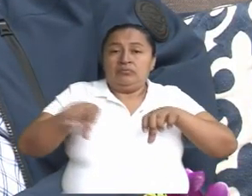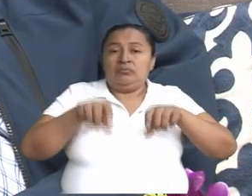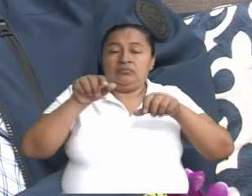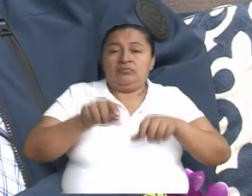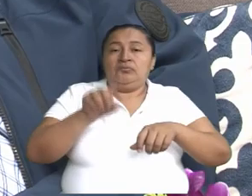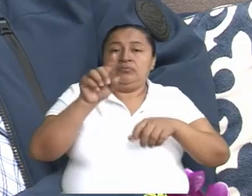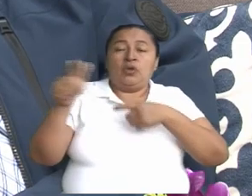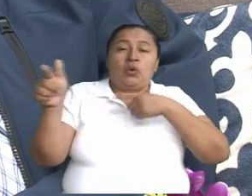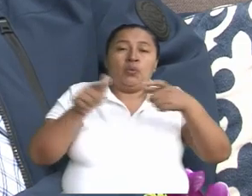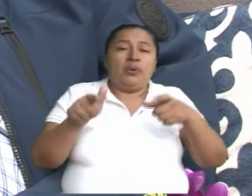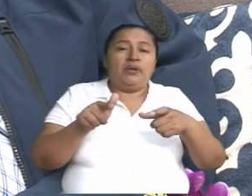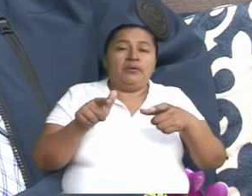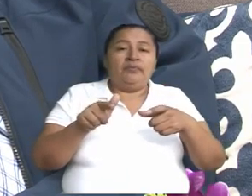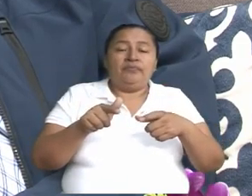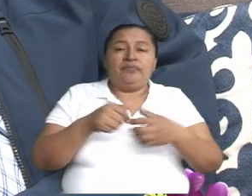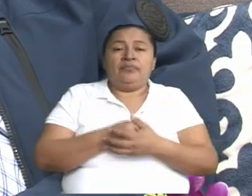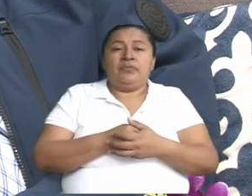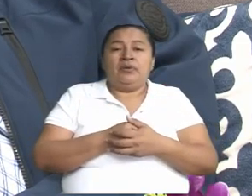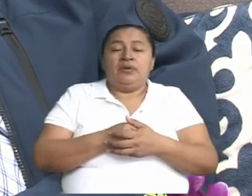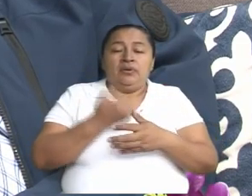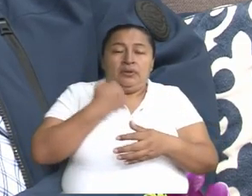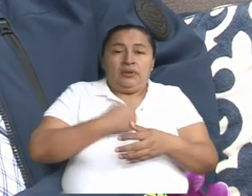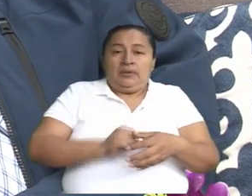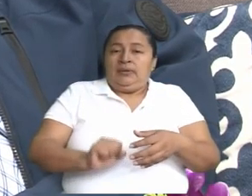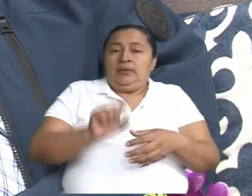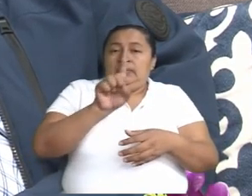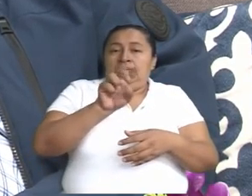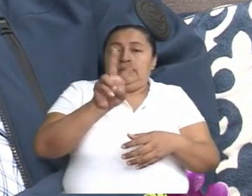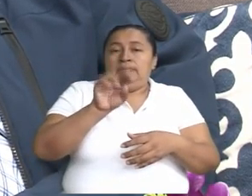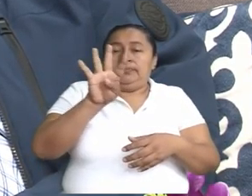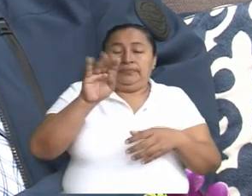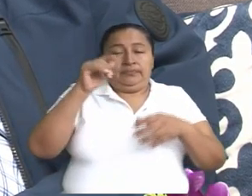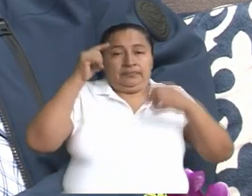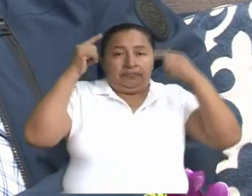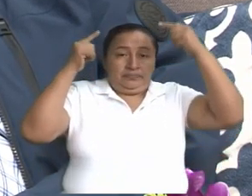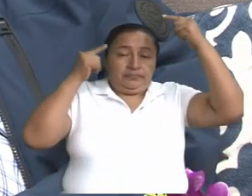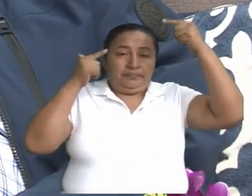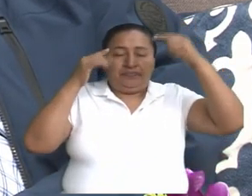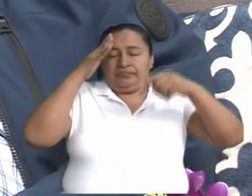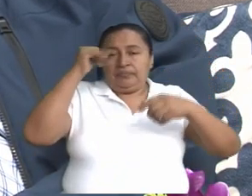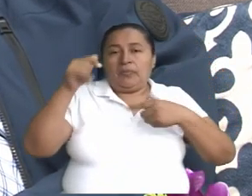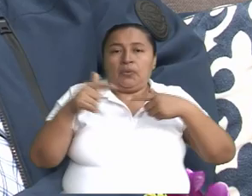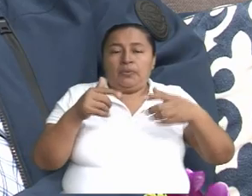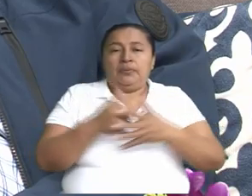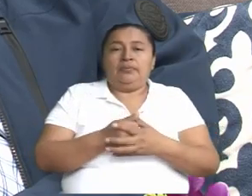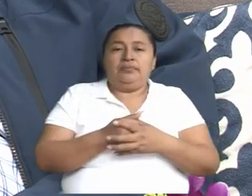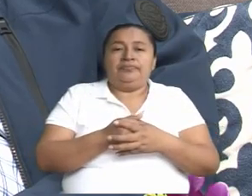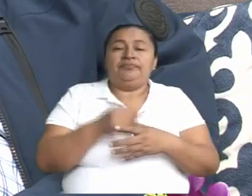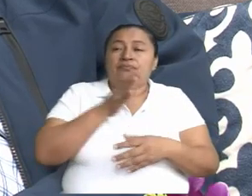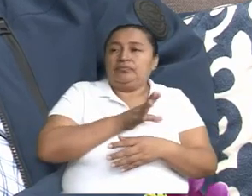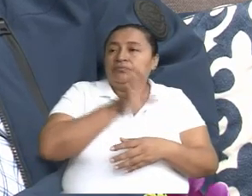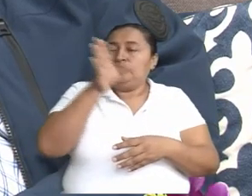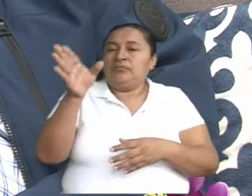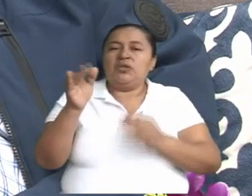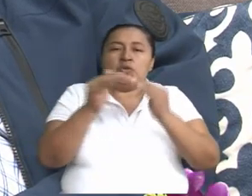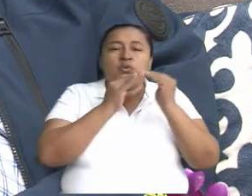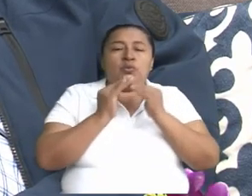Niquinomo del aniversario del general Sandino. Ellos van a estar en Niquinomo